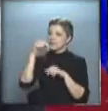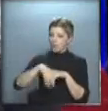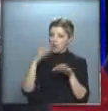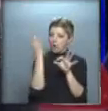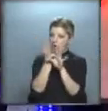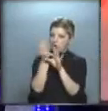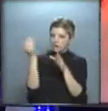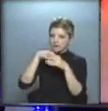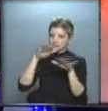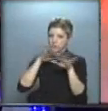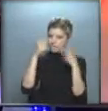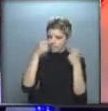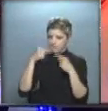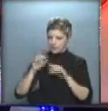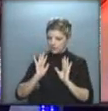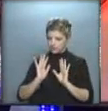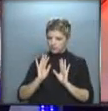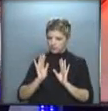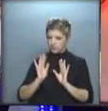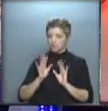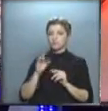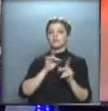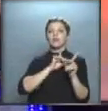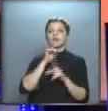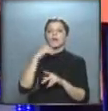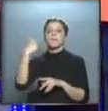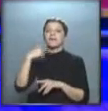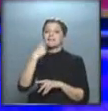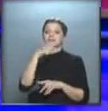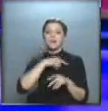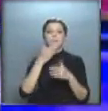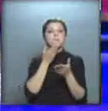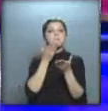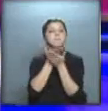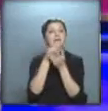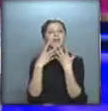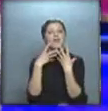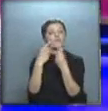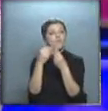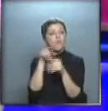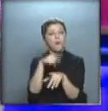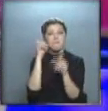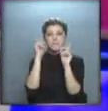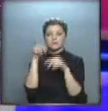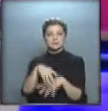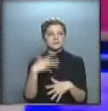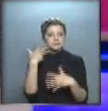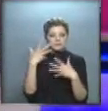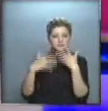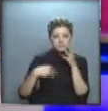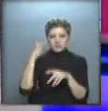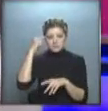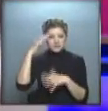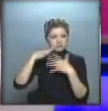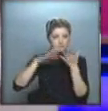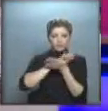diferente. A veces pedís ayuda a los profesores y los profesores mismos no saben qué hacer con algunos casos. Claro. Tenés que recurrir a un gabinete,